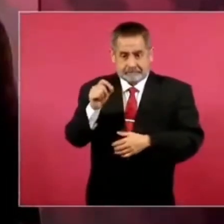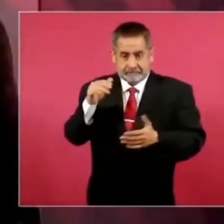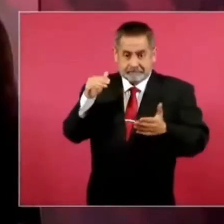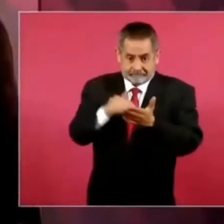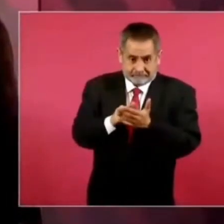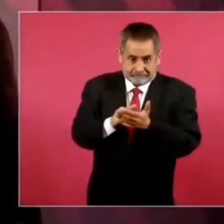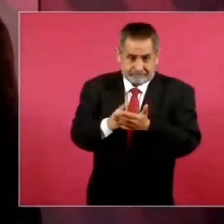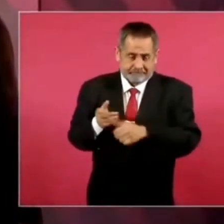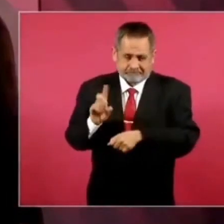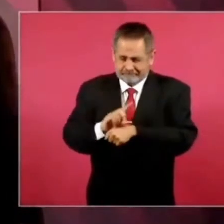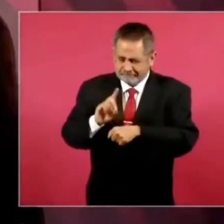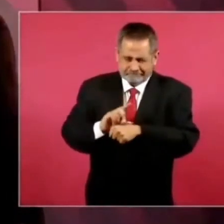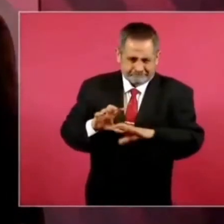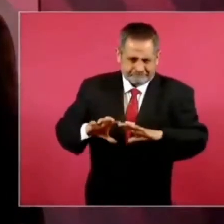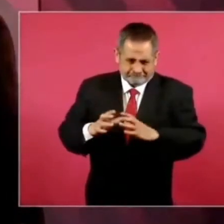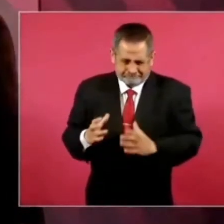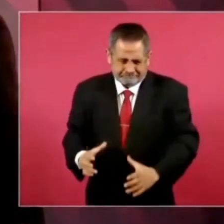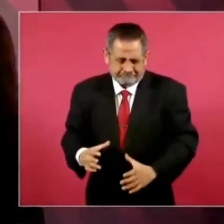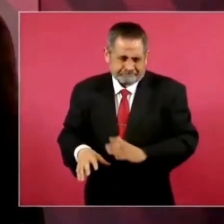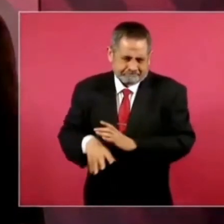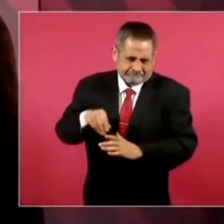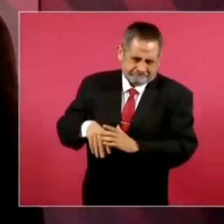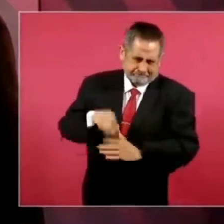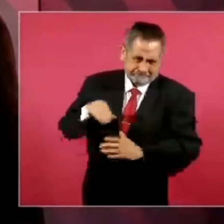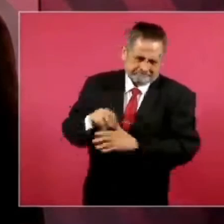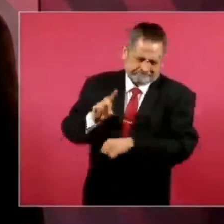320,000 barriles diarios,